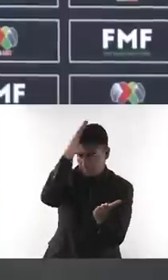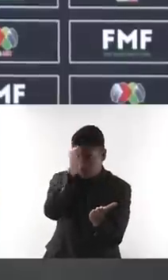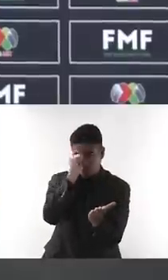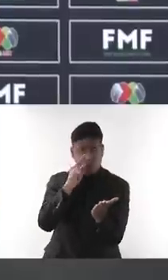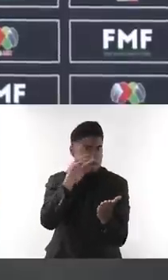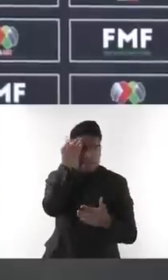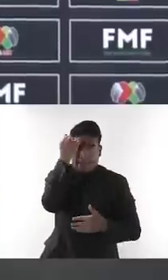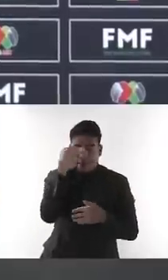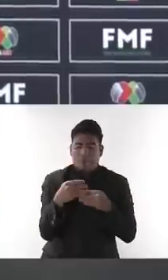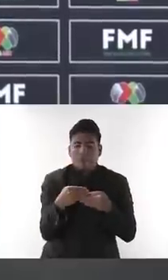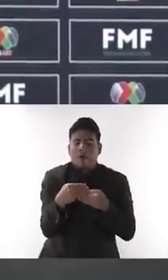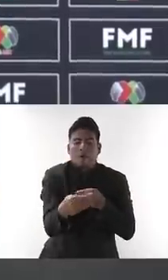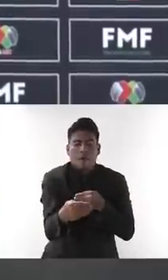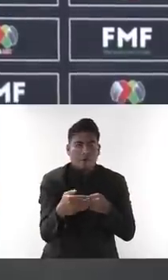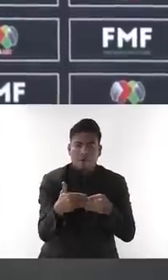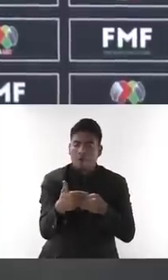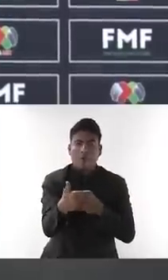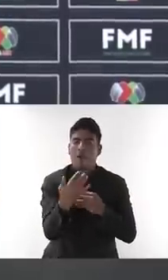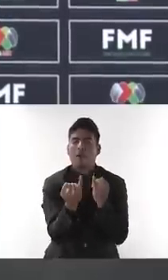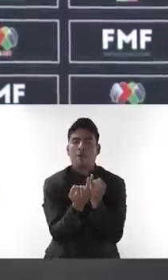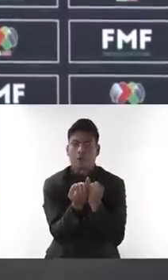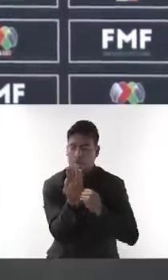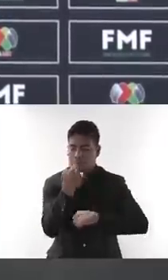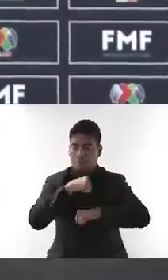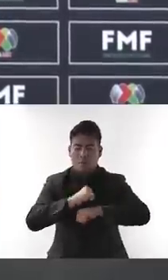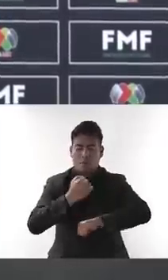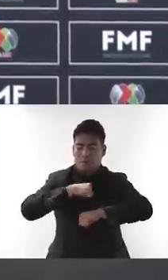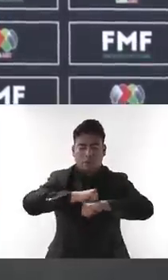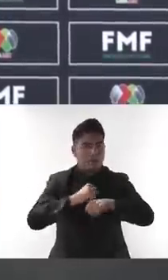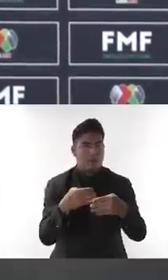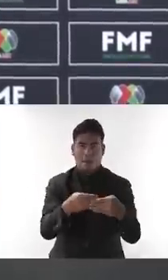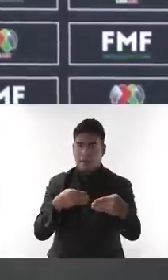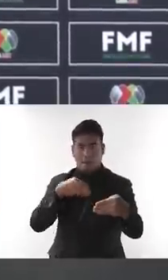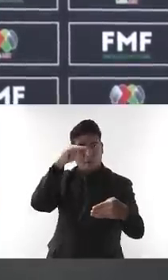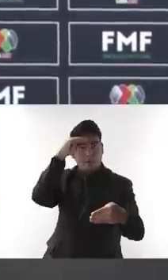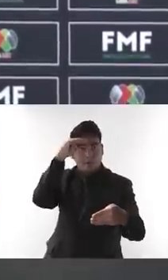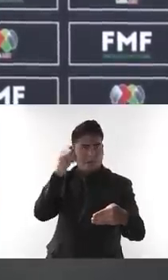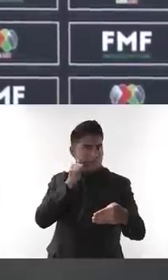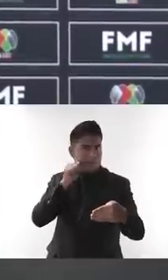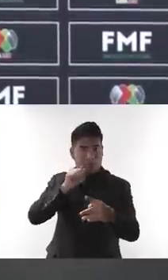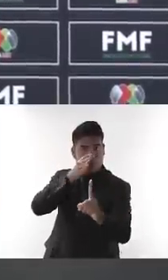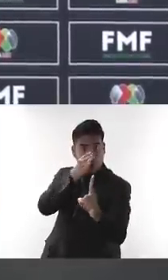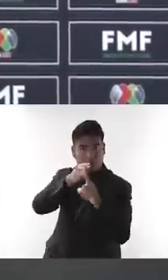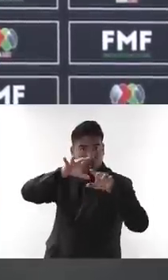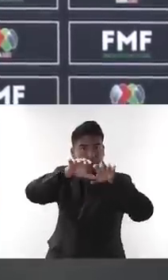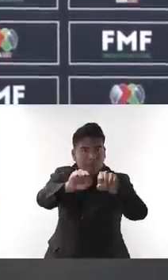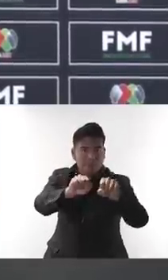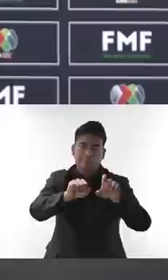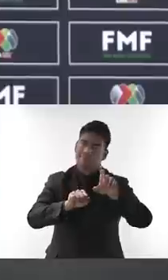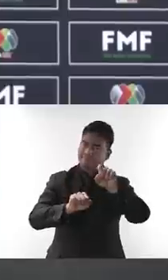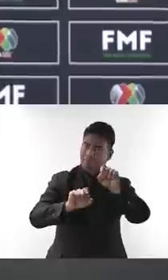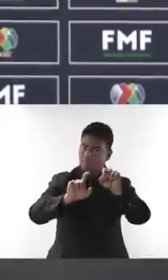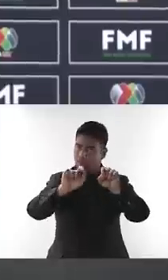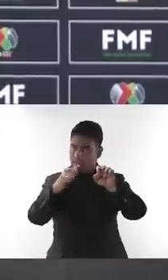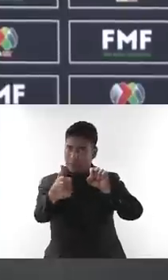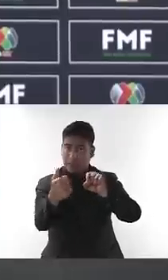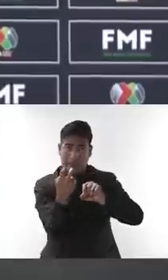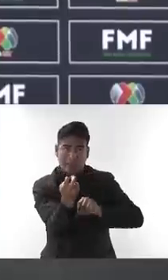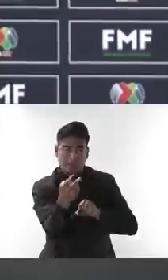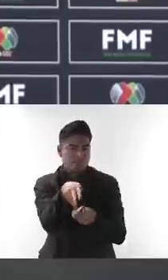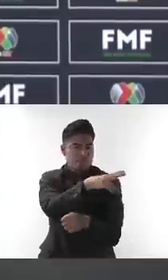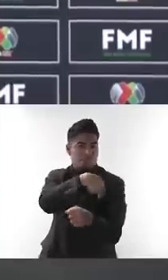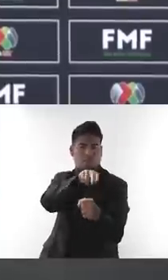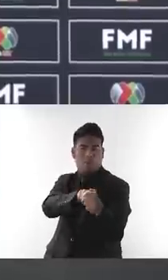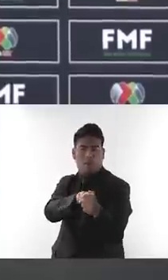plazo, que se vayan tomando en las próximas semanas, se tiene que ir pensando en el 2026. Y eso, de una manera muy natural, incluye